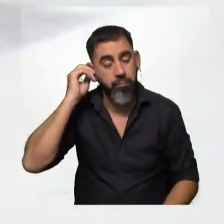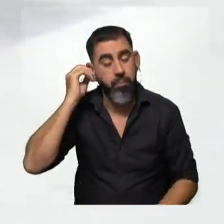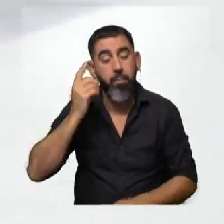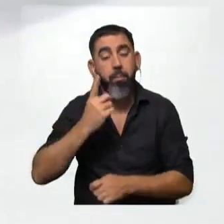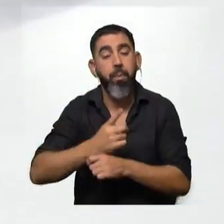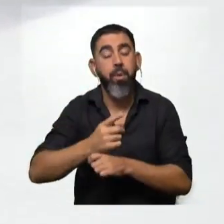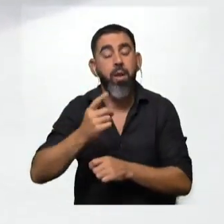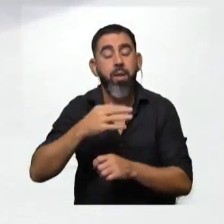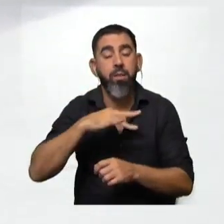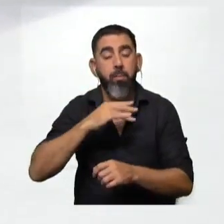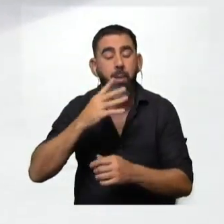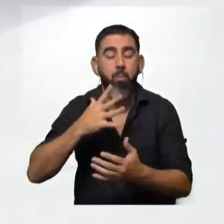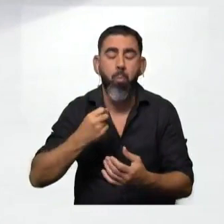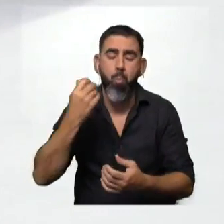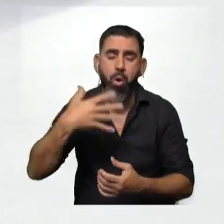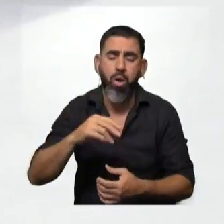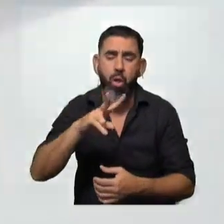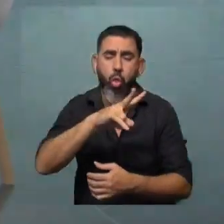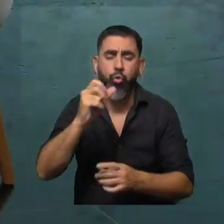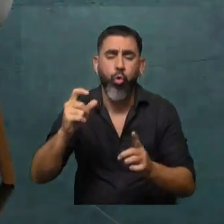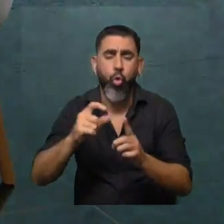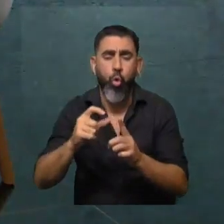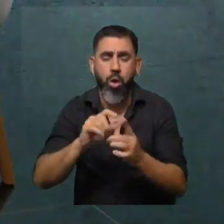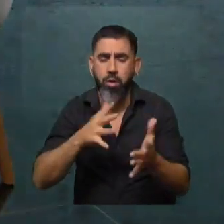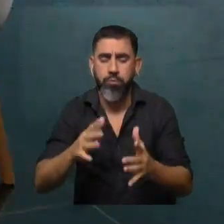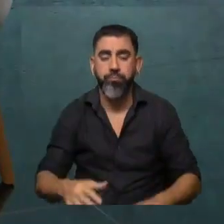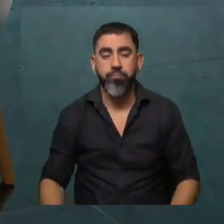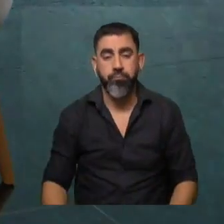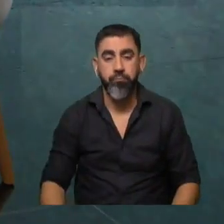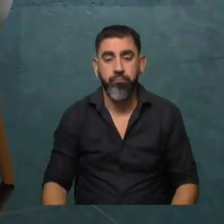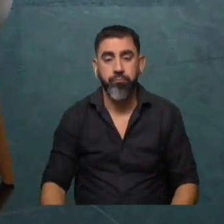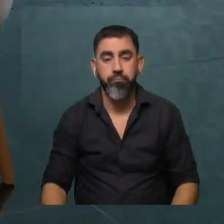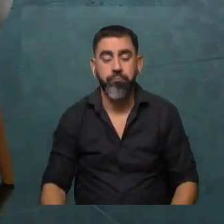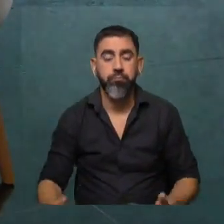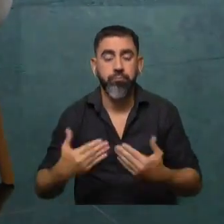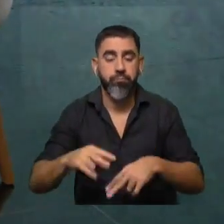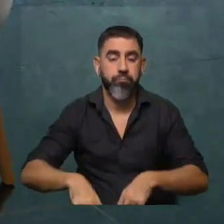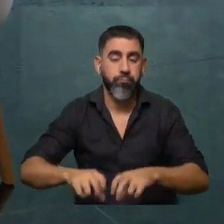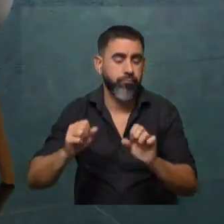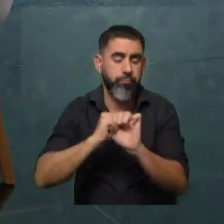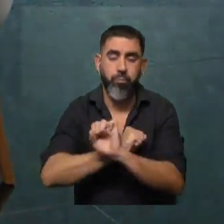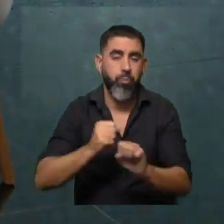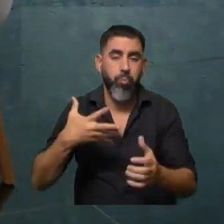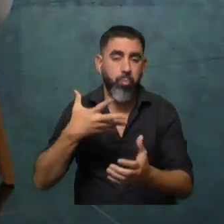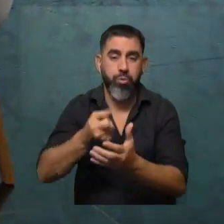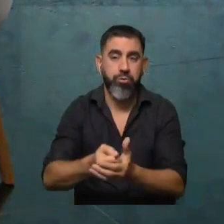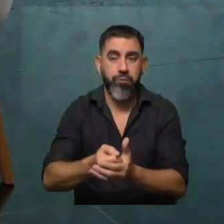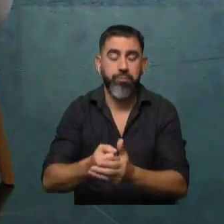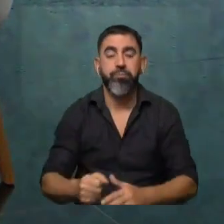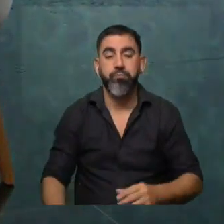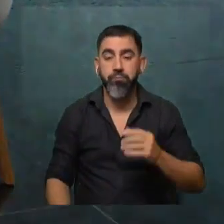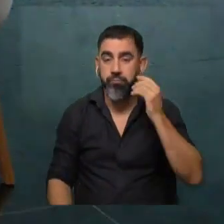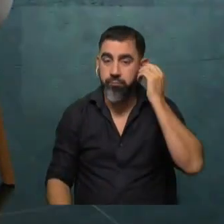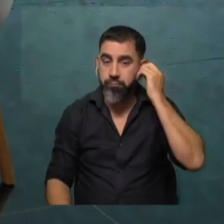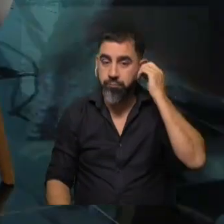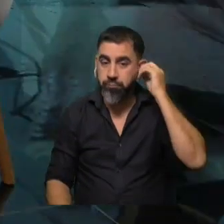trampas muy caras, oscilan en los $200 aproximadamente, y al inicio de las investigaciones para nosotros era inaccesible llegar a esas trampas.